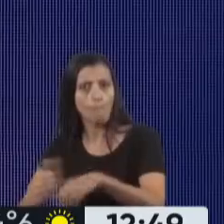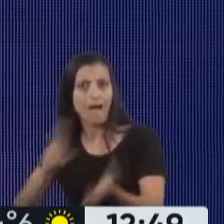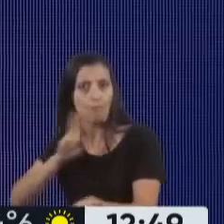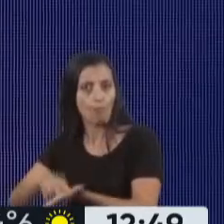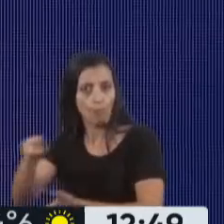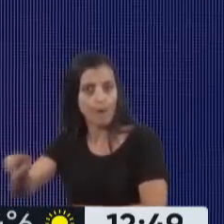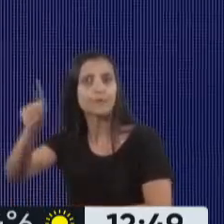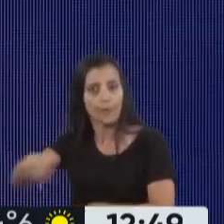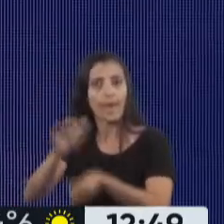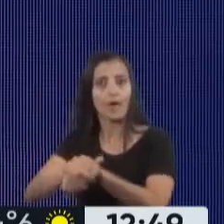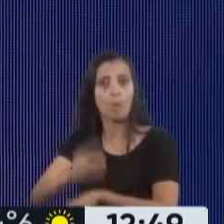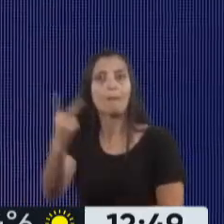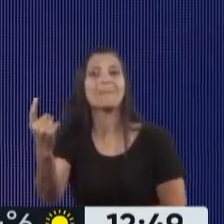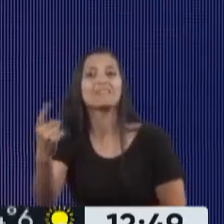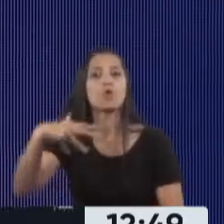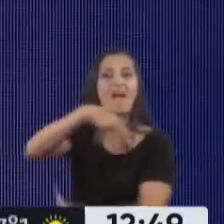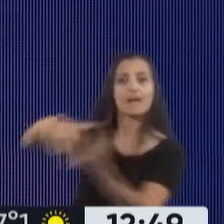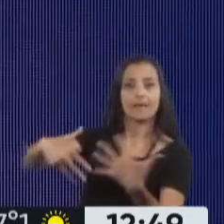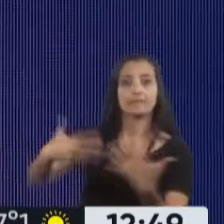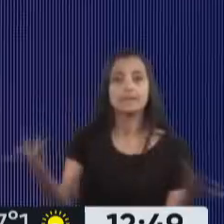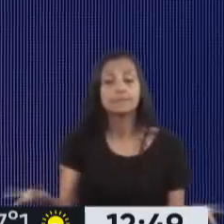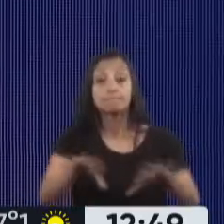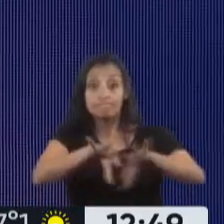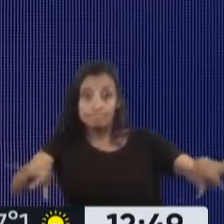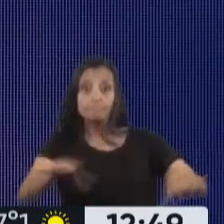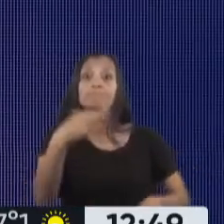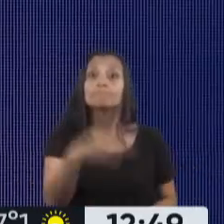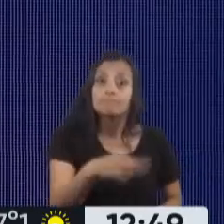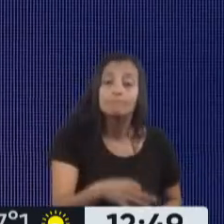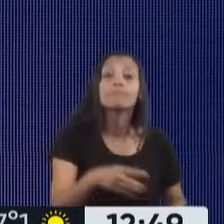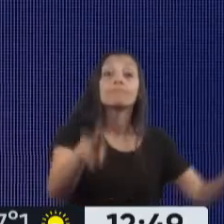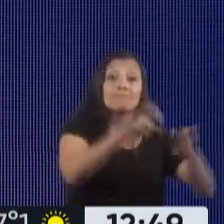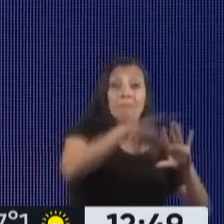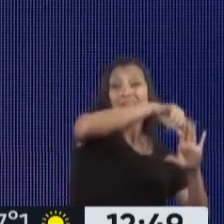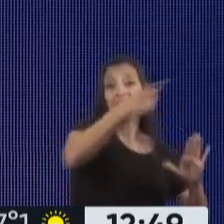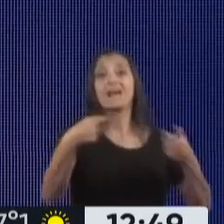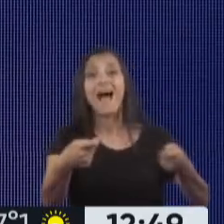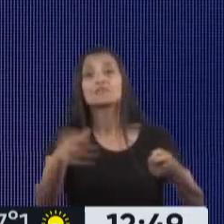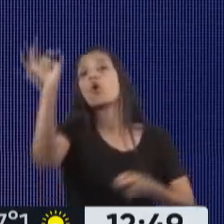y donde se separan entre alto déficit fiscal y